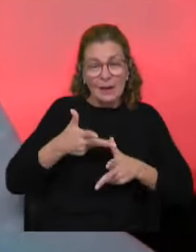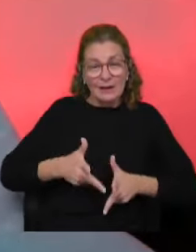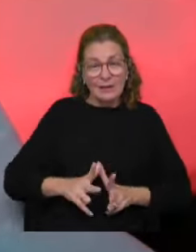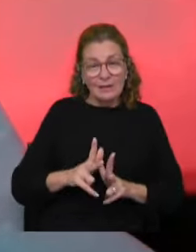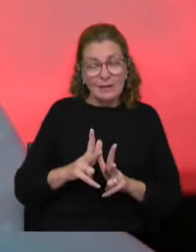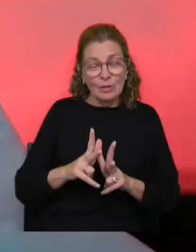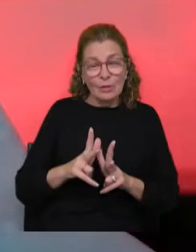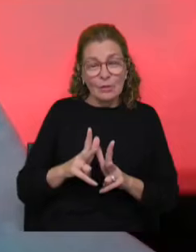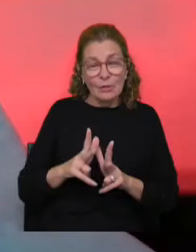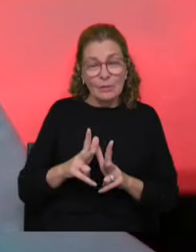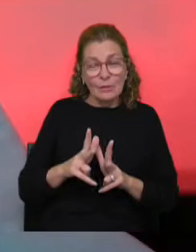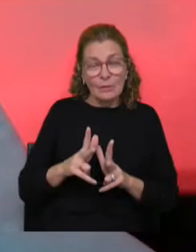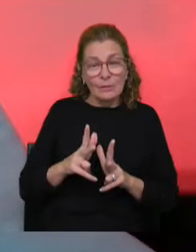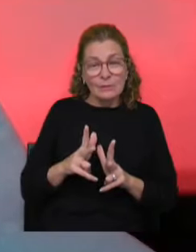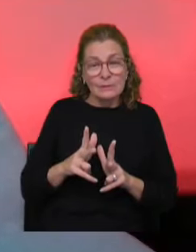ese momento,